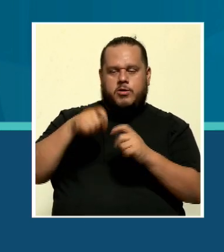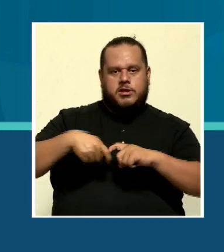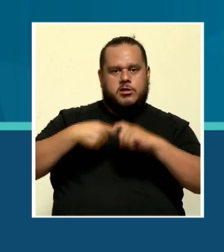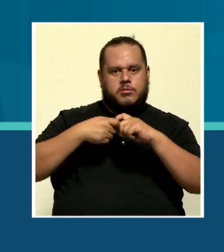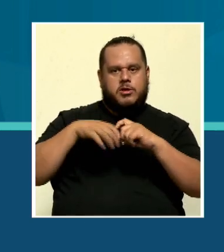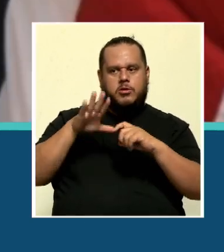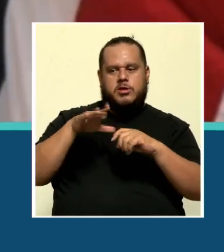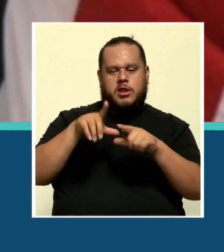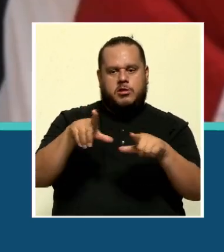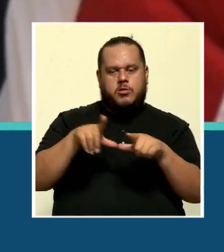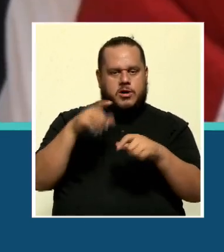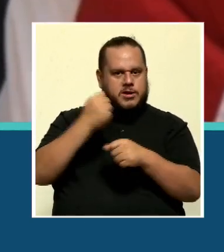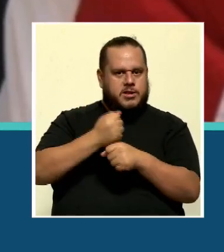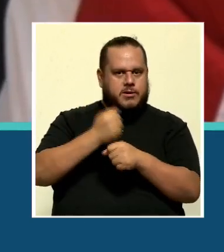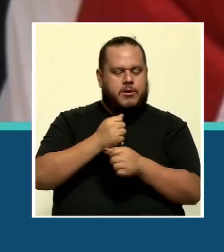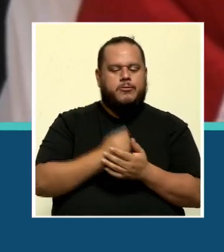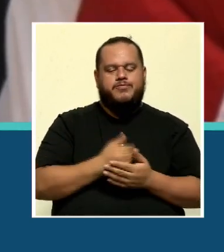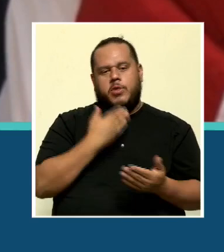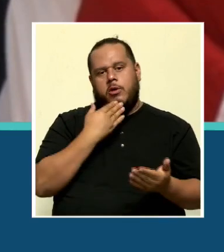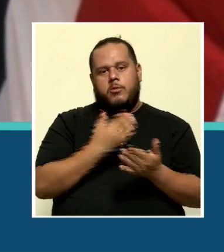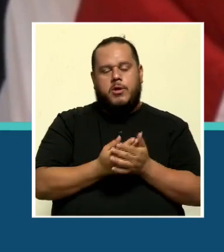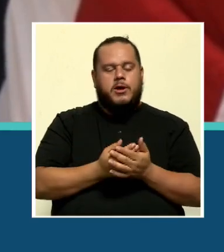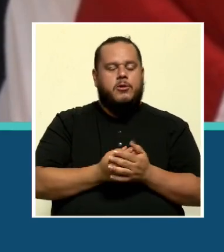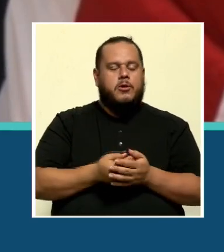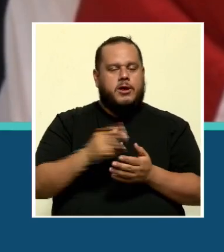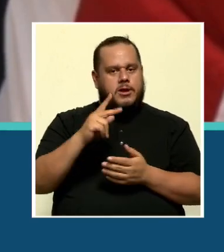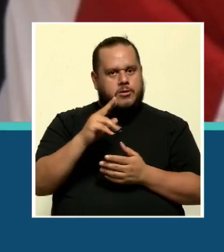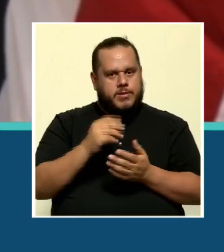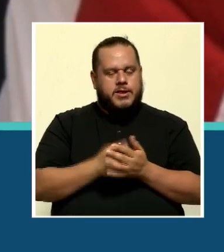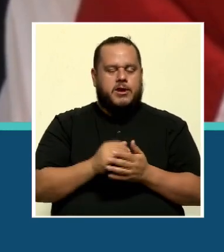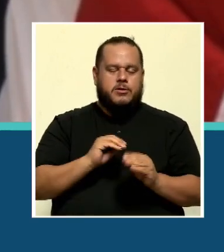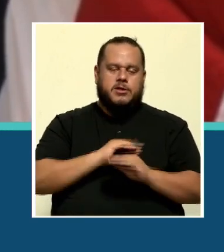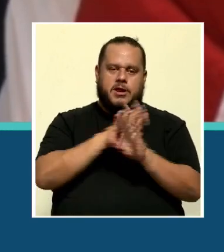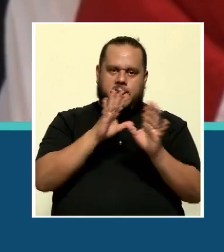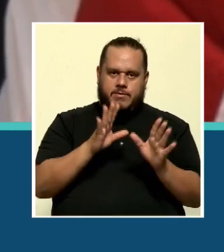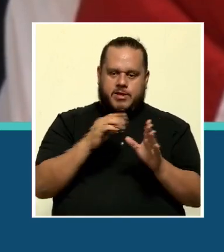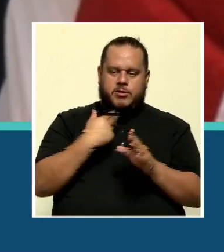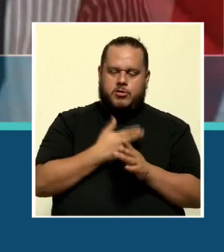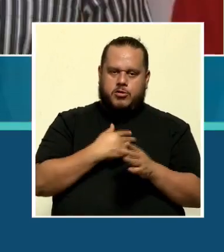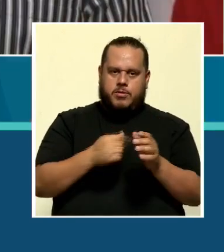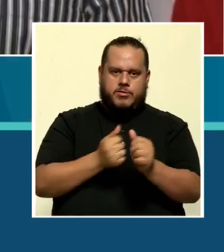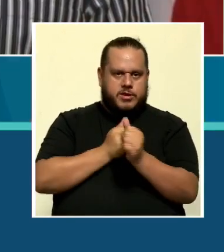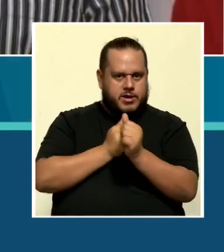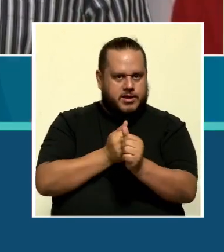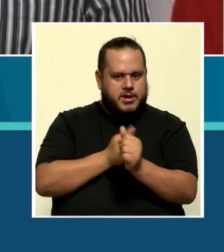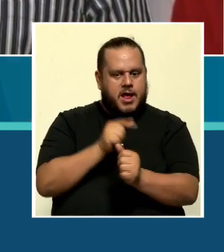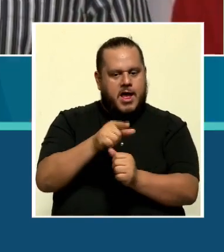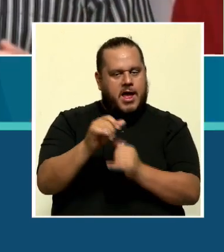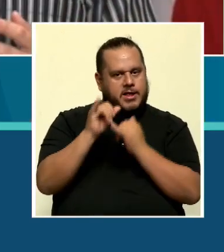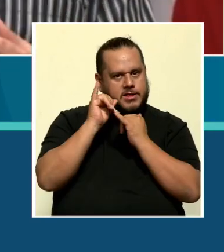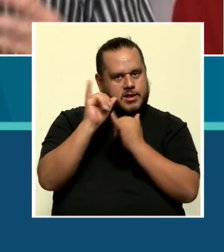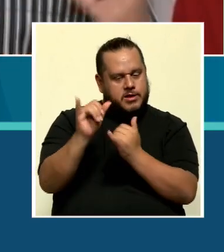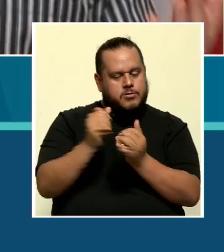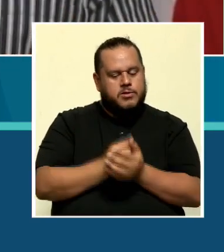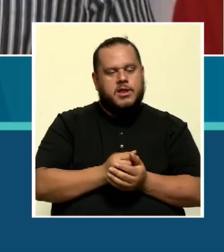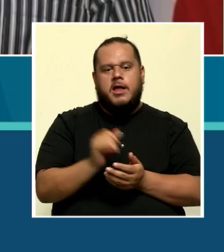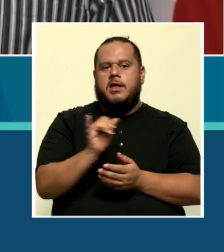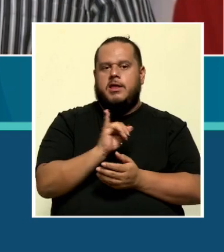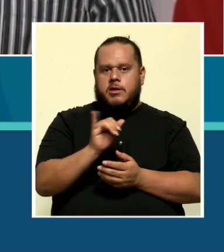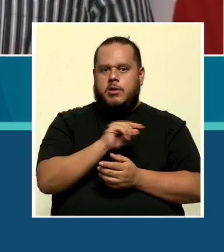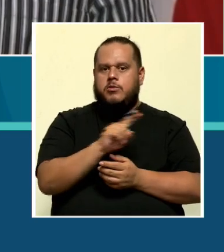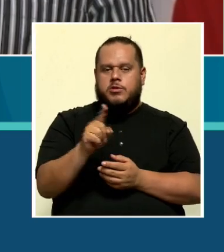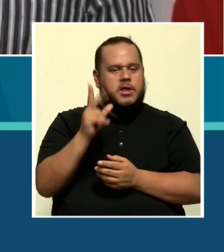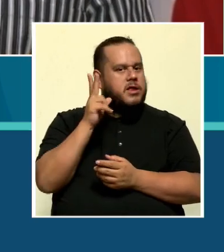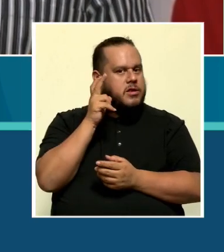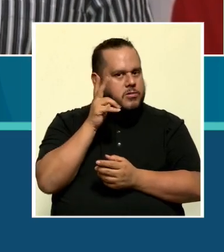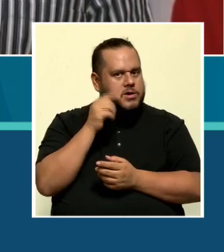puesto. Bueno, compañeros televidentes, evidentemente vamos a estar dando seguimiento a lo que es esta denuncia. También ustedes escucharon